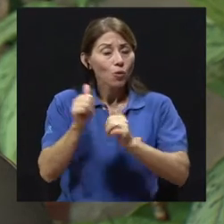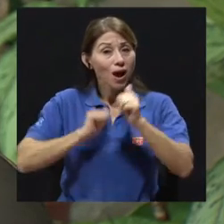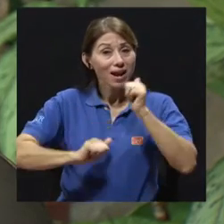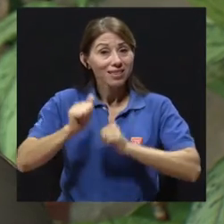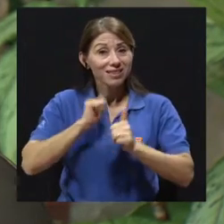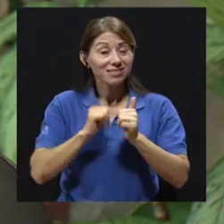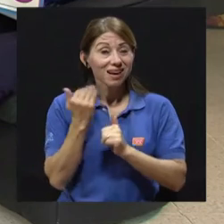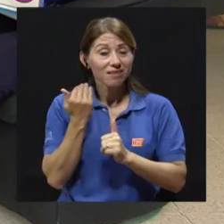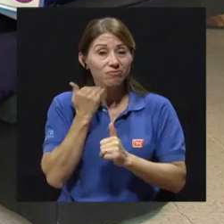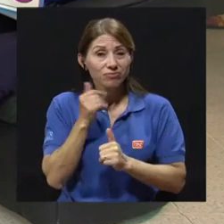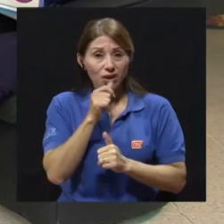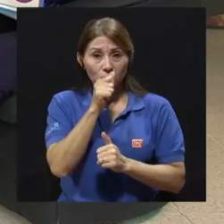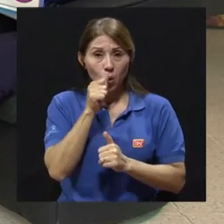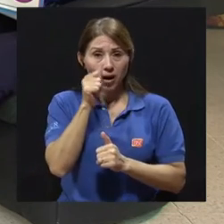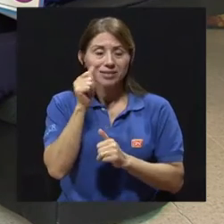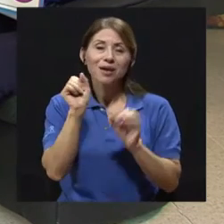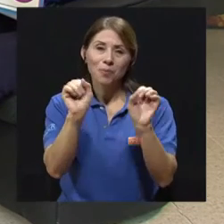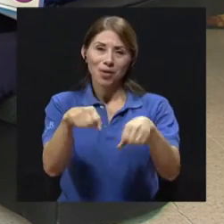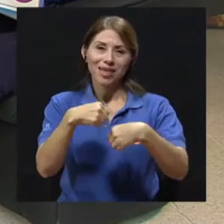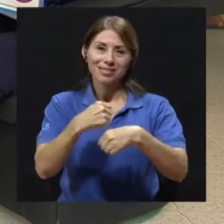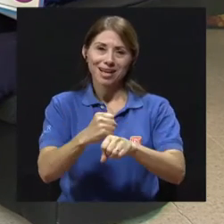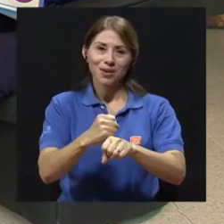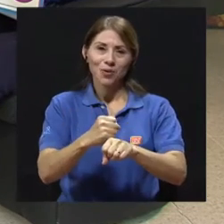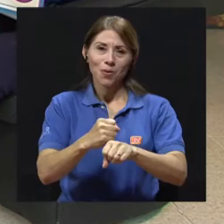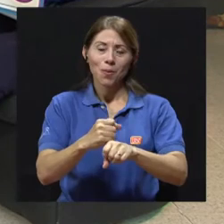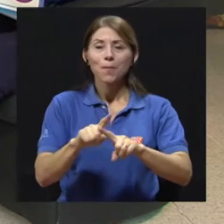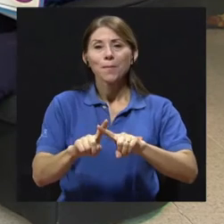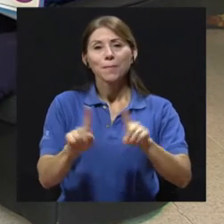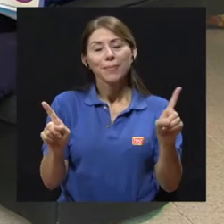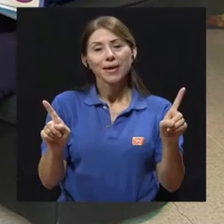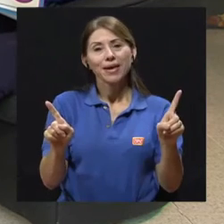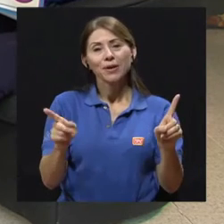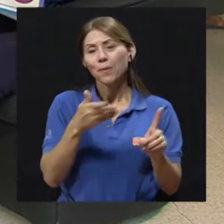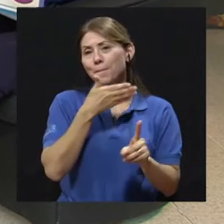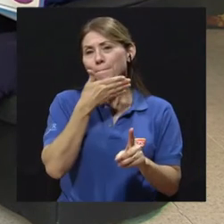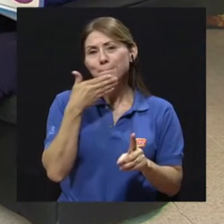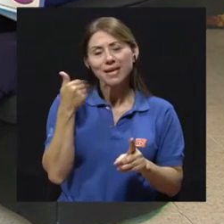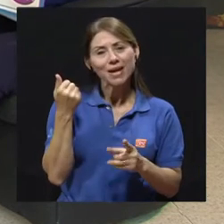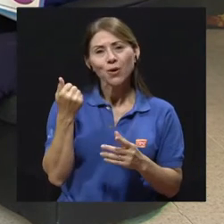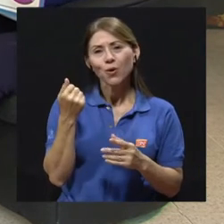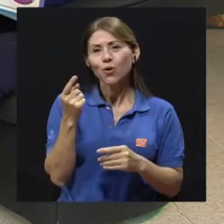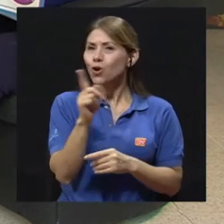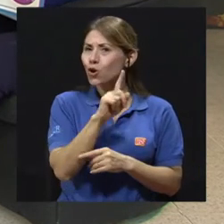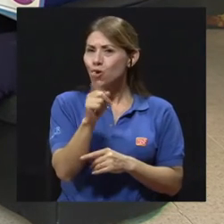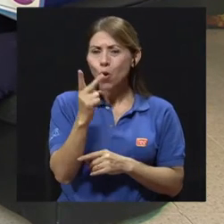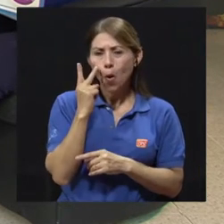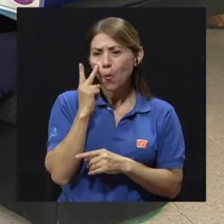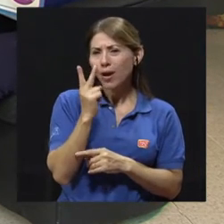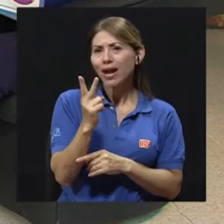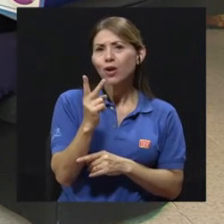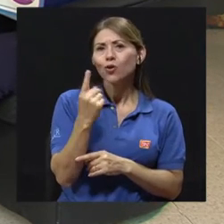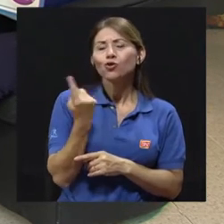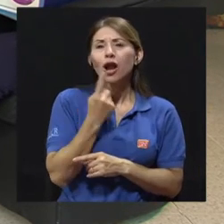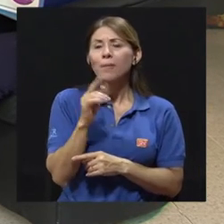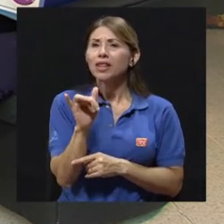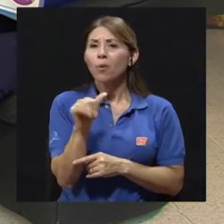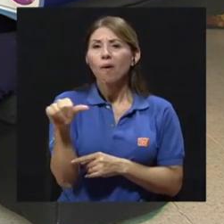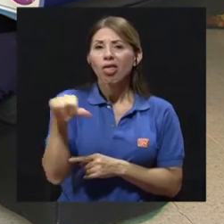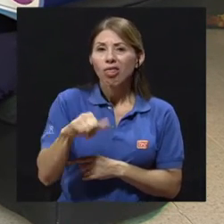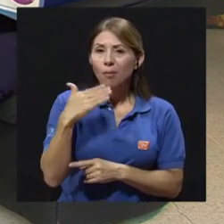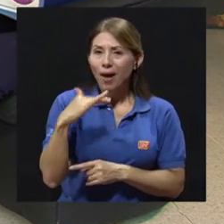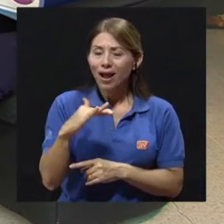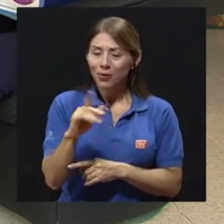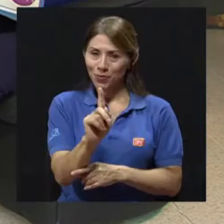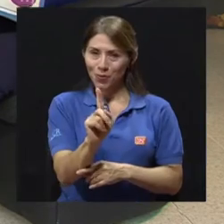lo pueden hacer. Pero más que todo sería no ver ese lado tan malo, que en sí mismo sí es malo, sino que más bien tratar